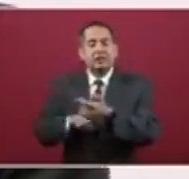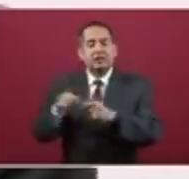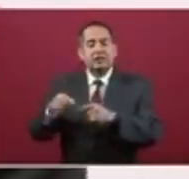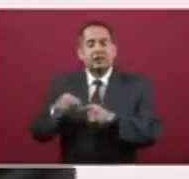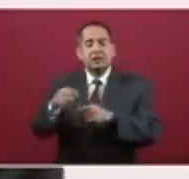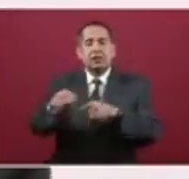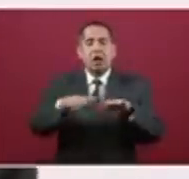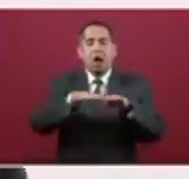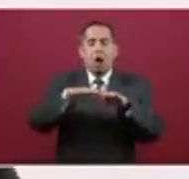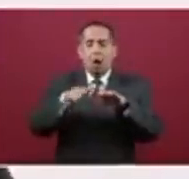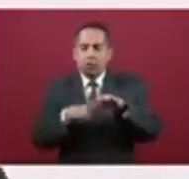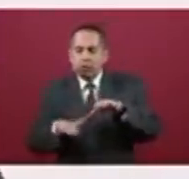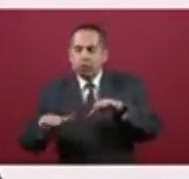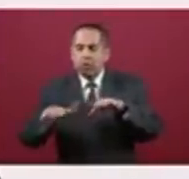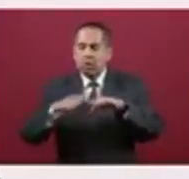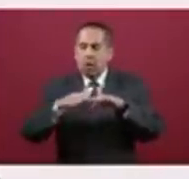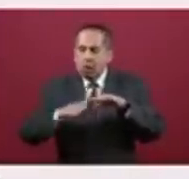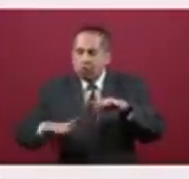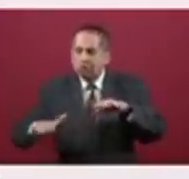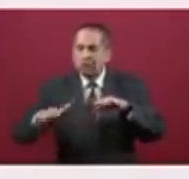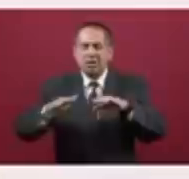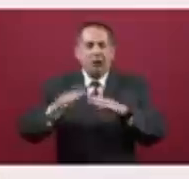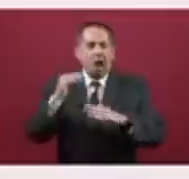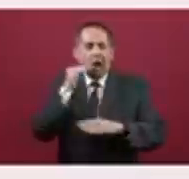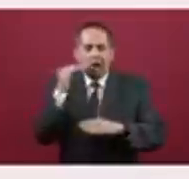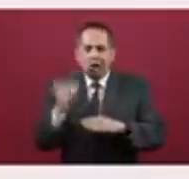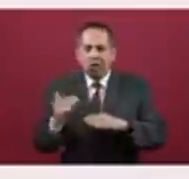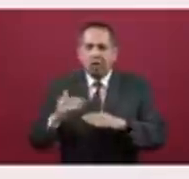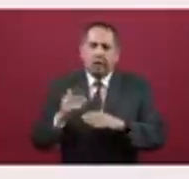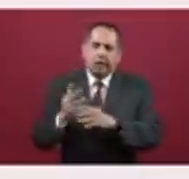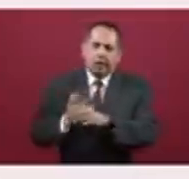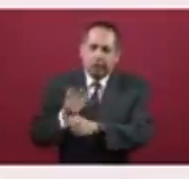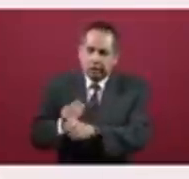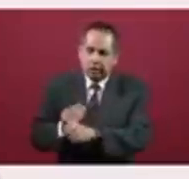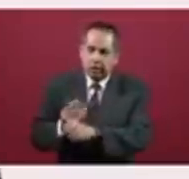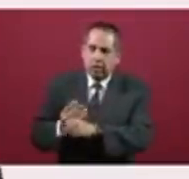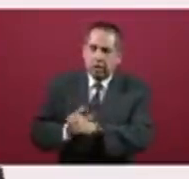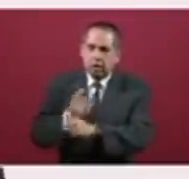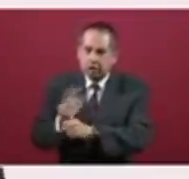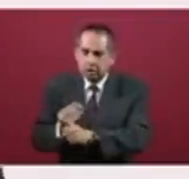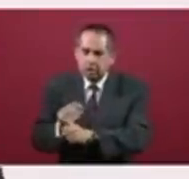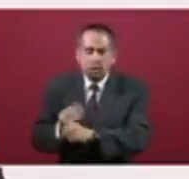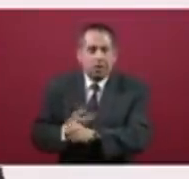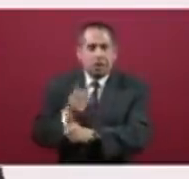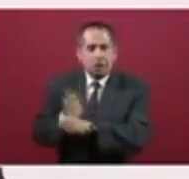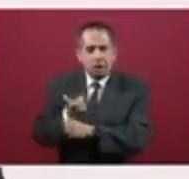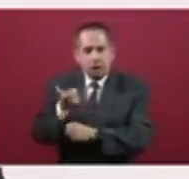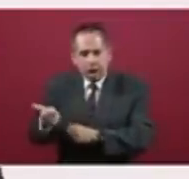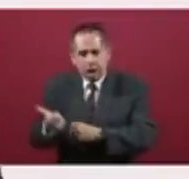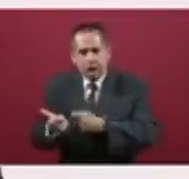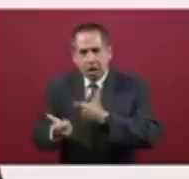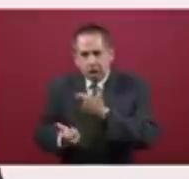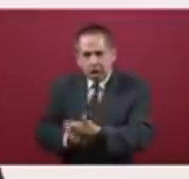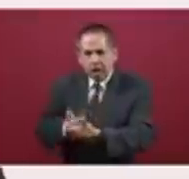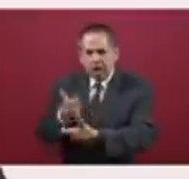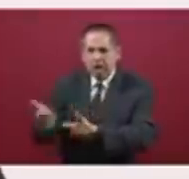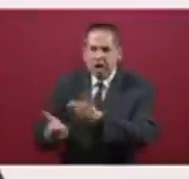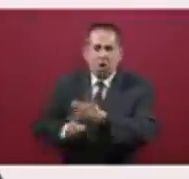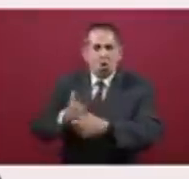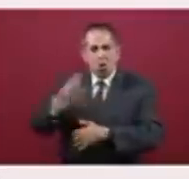hundimientos nos iba a costar mucho el mantenimiento de ese